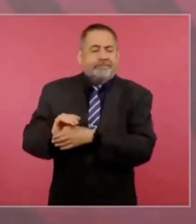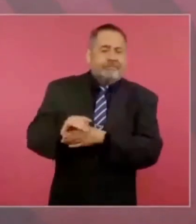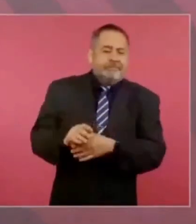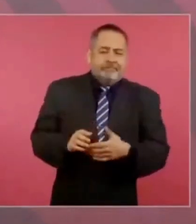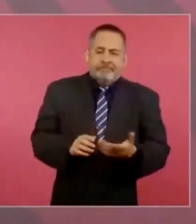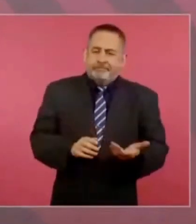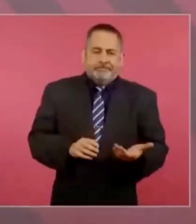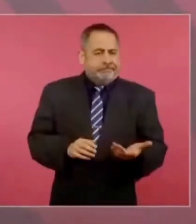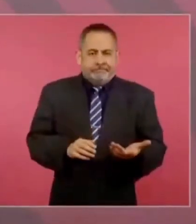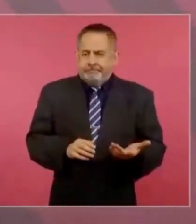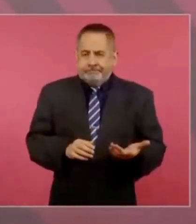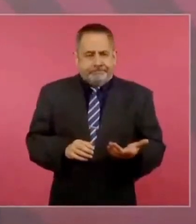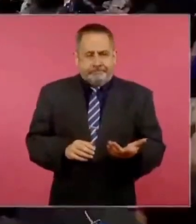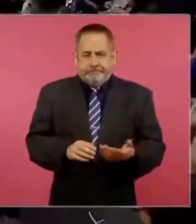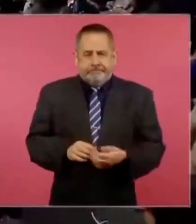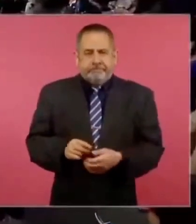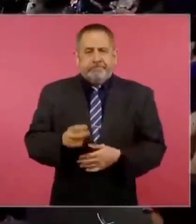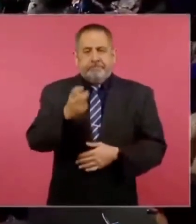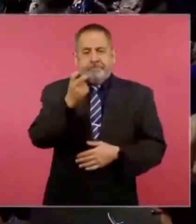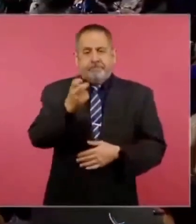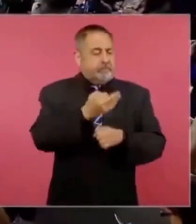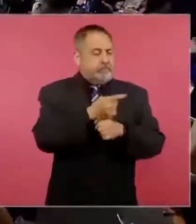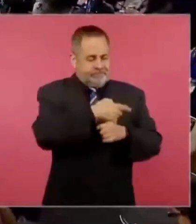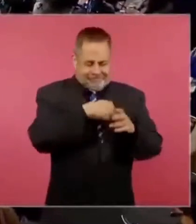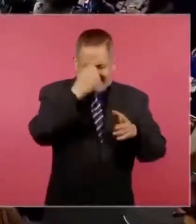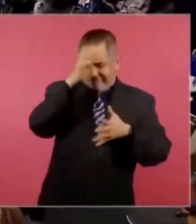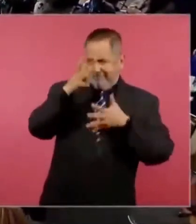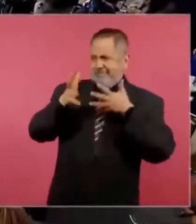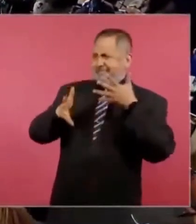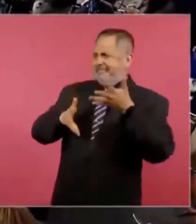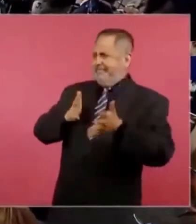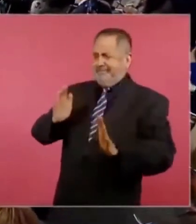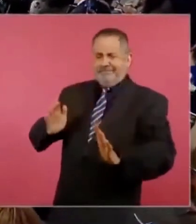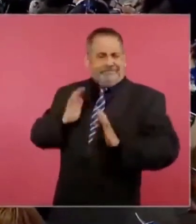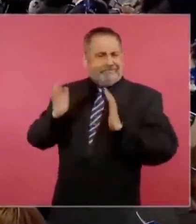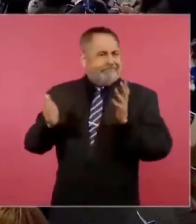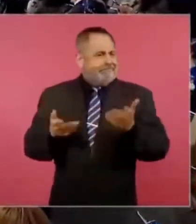Por eso están desconcertados.